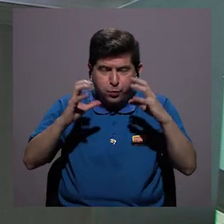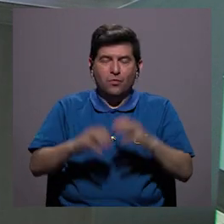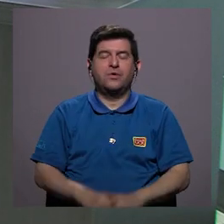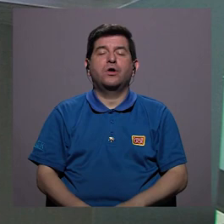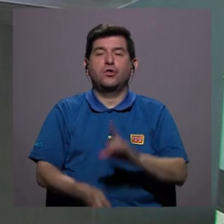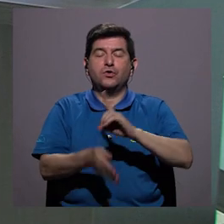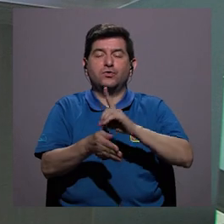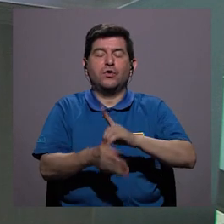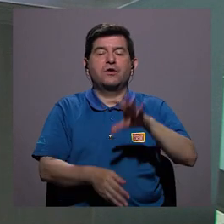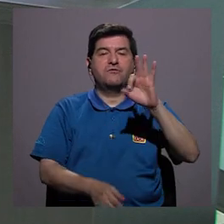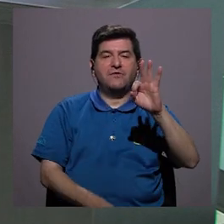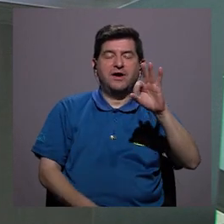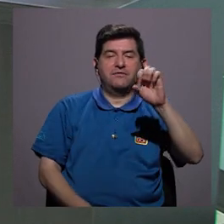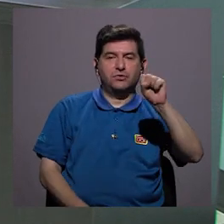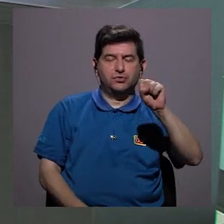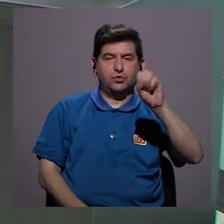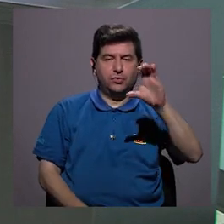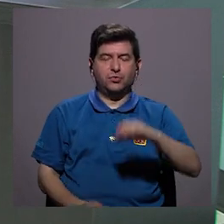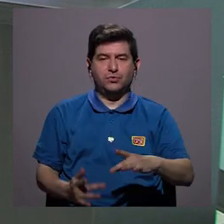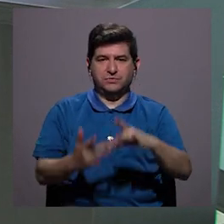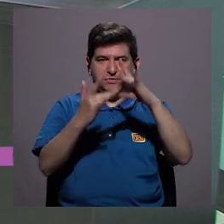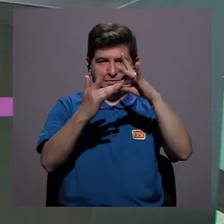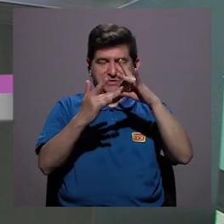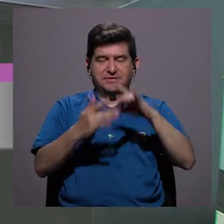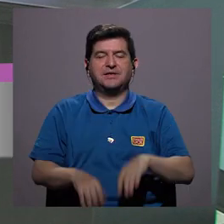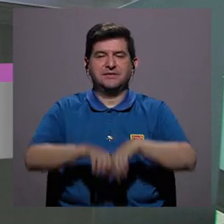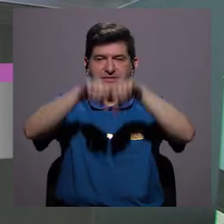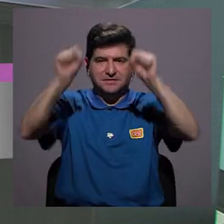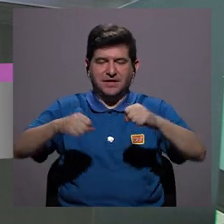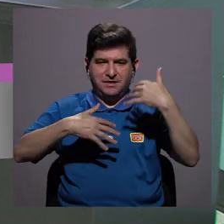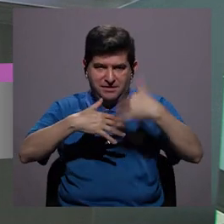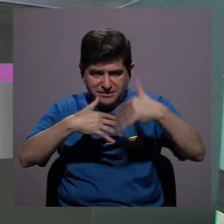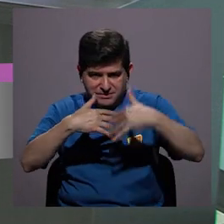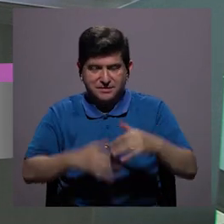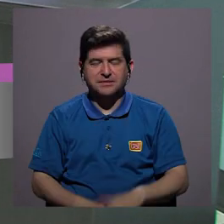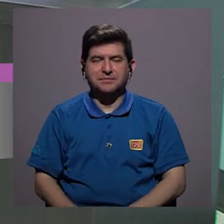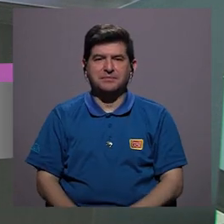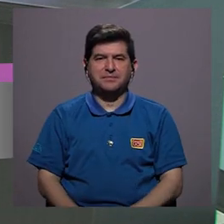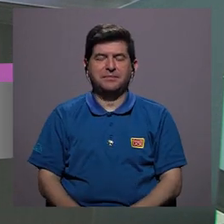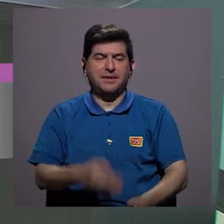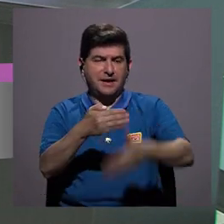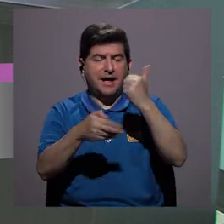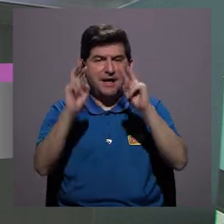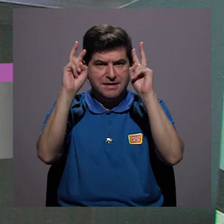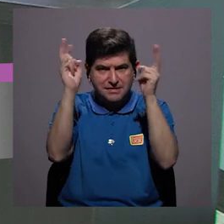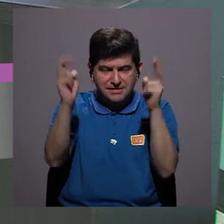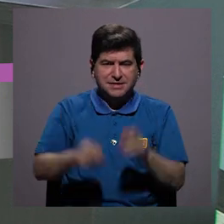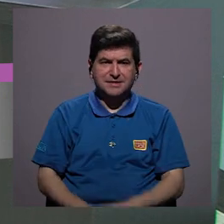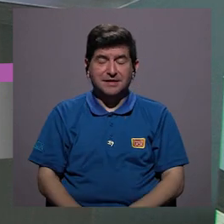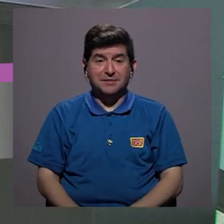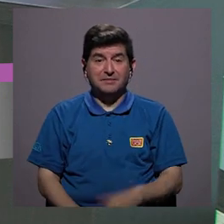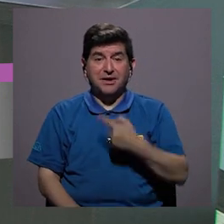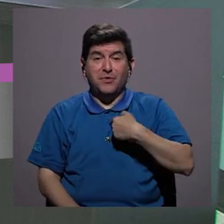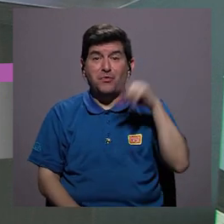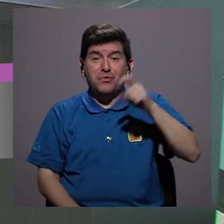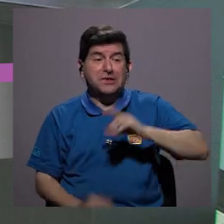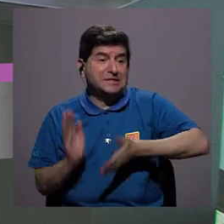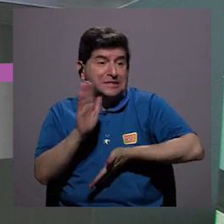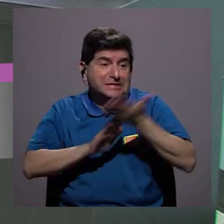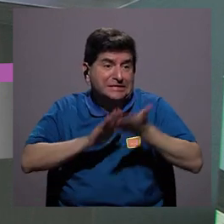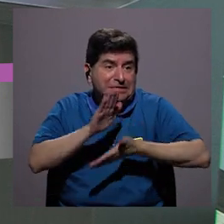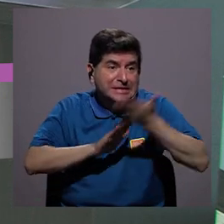Soto Cruz, vascular periférico. Y bueno, doctor, estábamos con el tema de salir corriendo